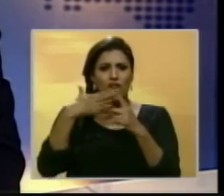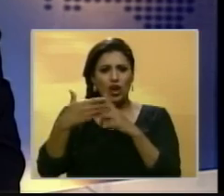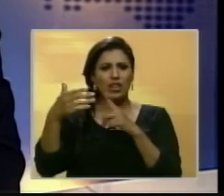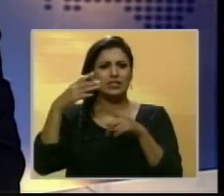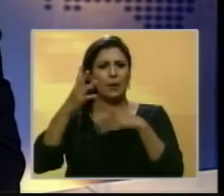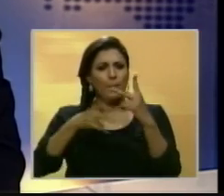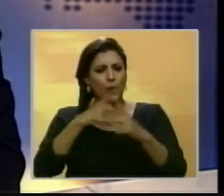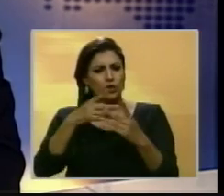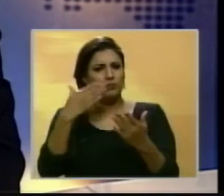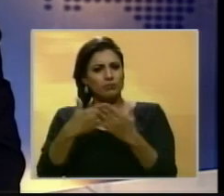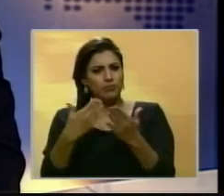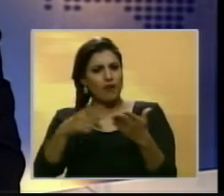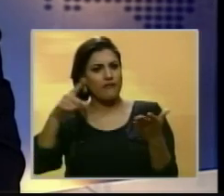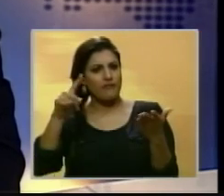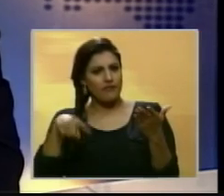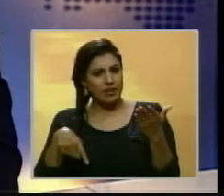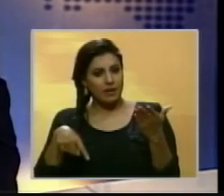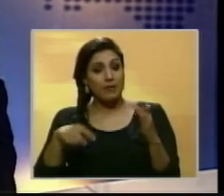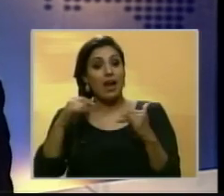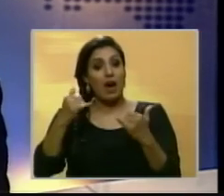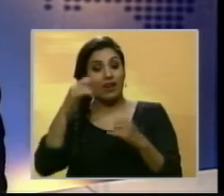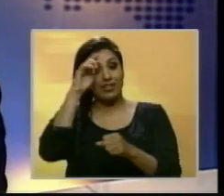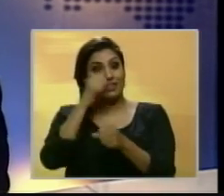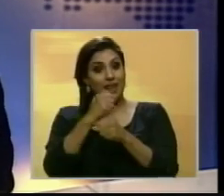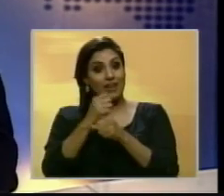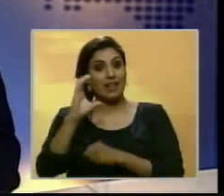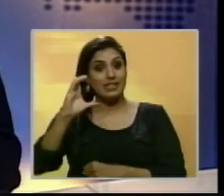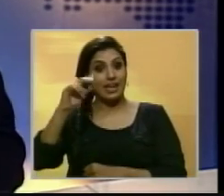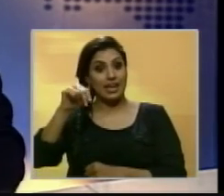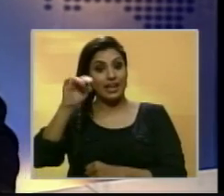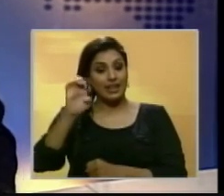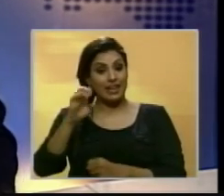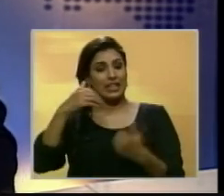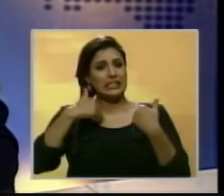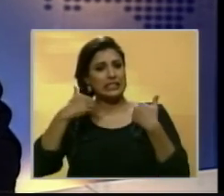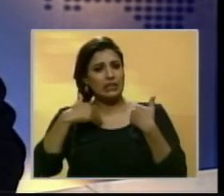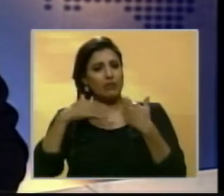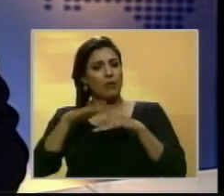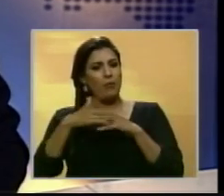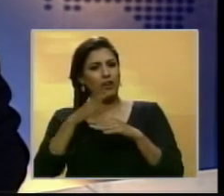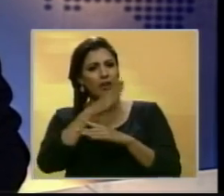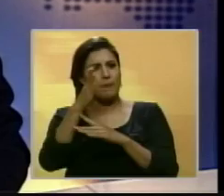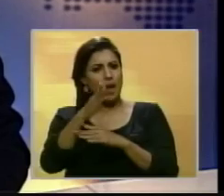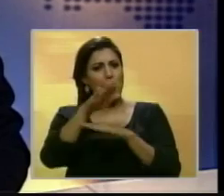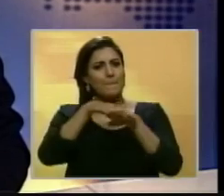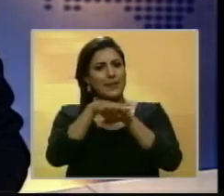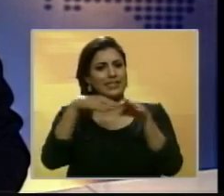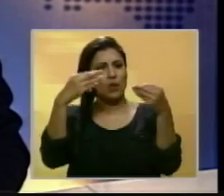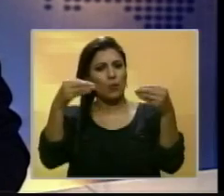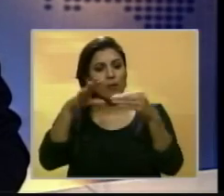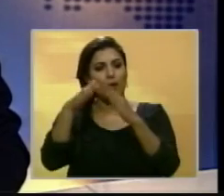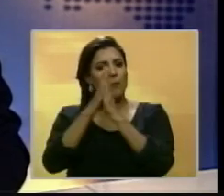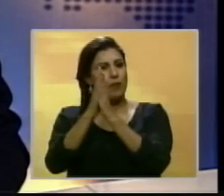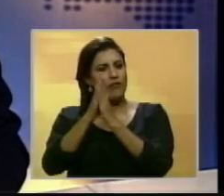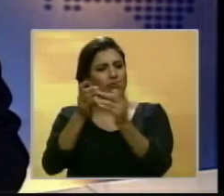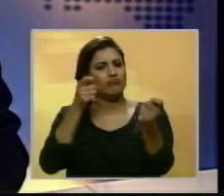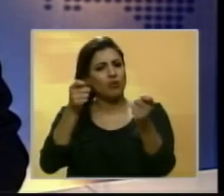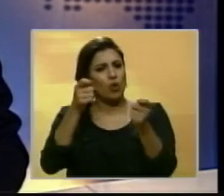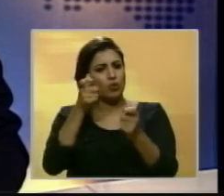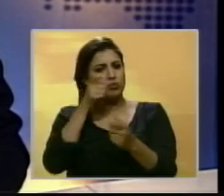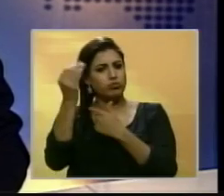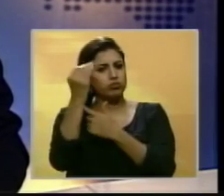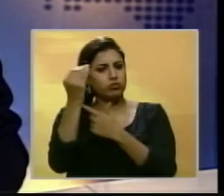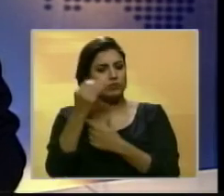durante el proceso de validación de las firmas. Los trabajadores del CNE que se sienten afectados acudirán ante el Ministerio Público para pedir medidas